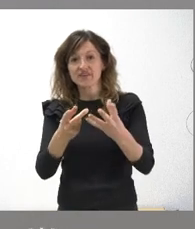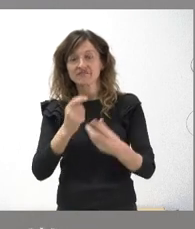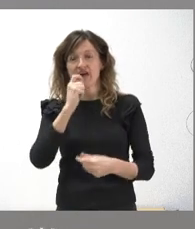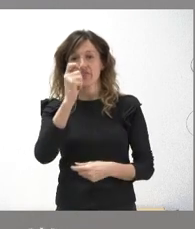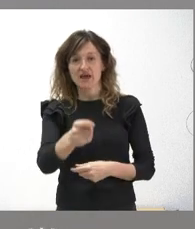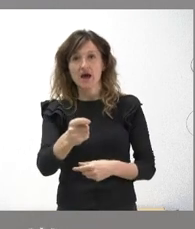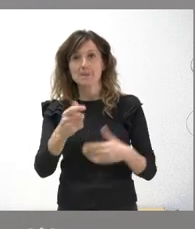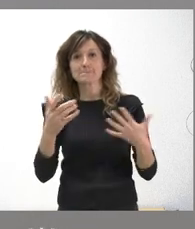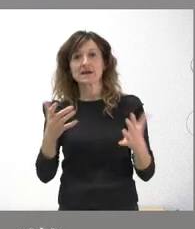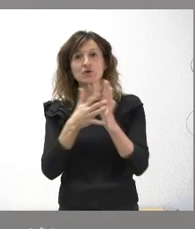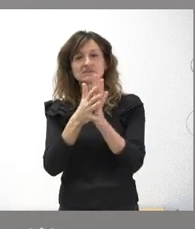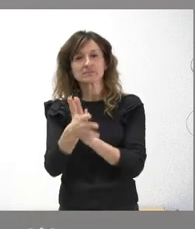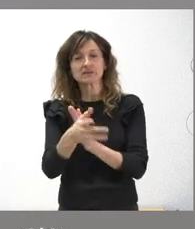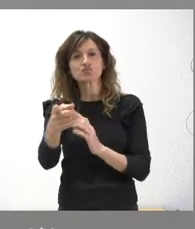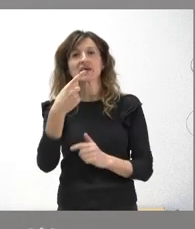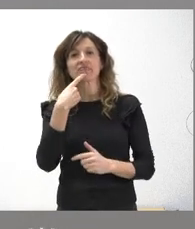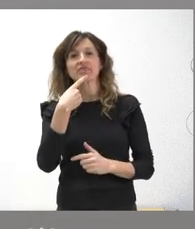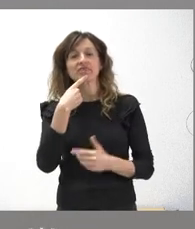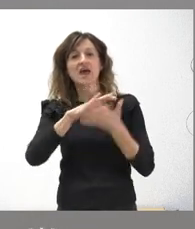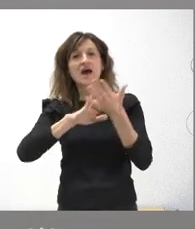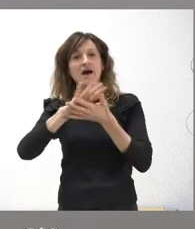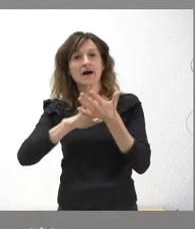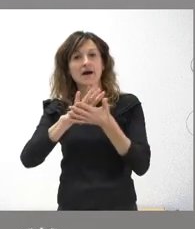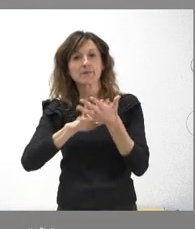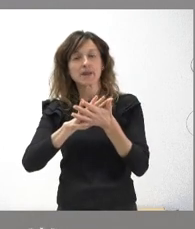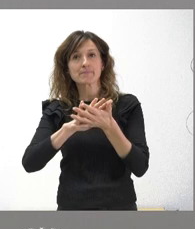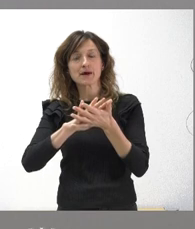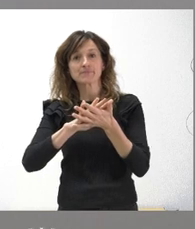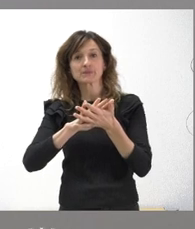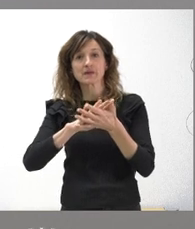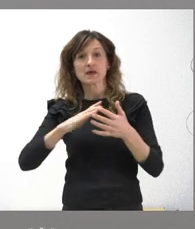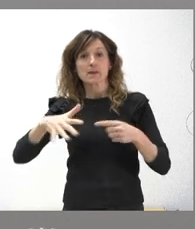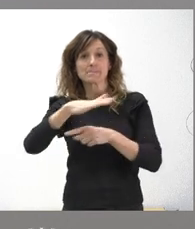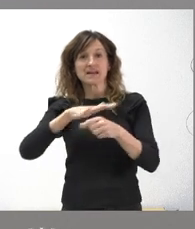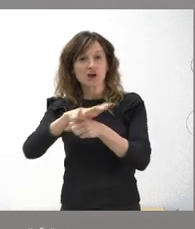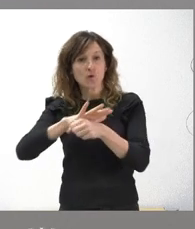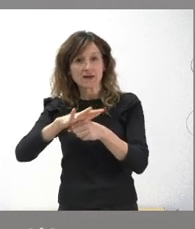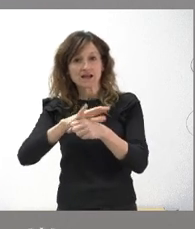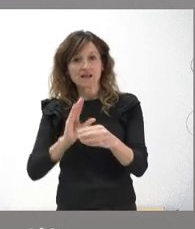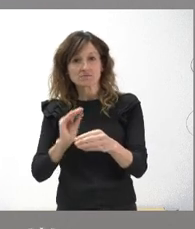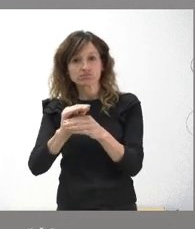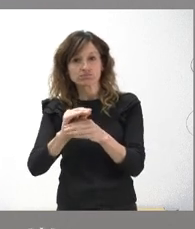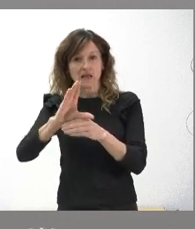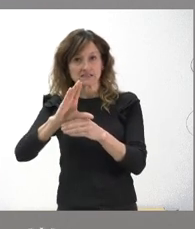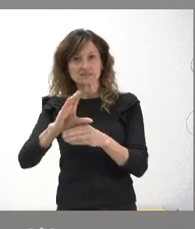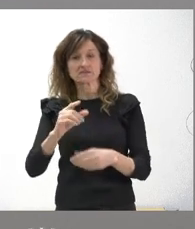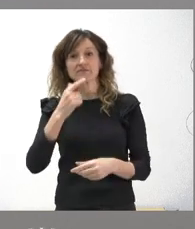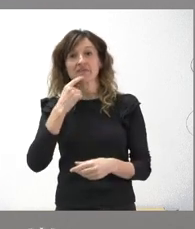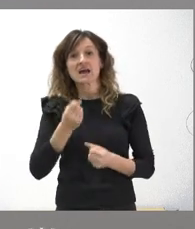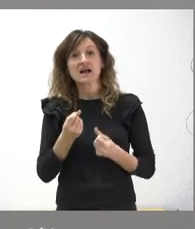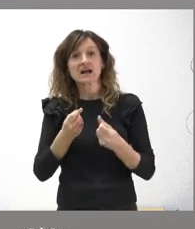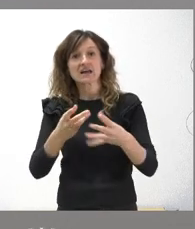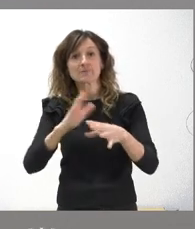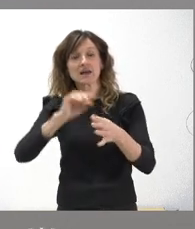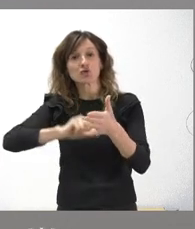significo una cosa que usted ha dicho hablaba de que los parques comarcales requieren mayor dotación esta cantidad es para